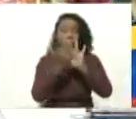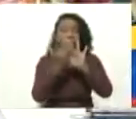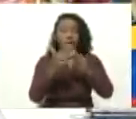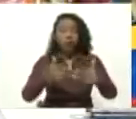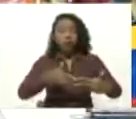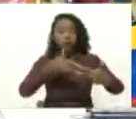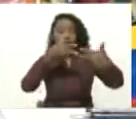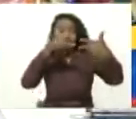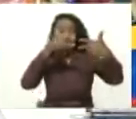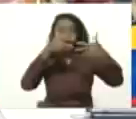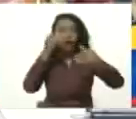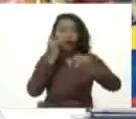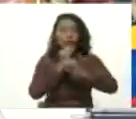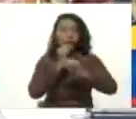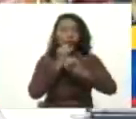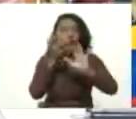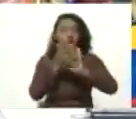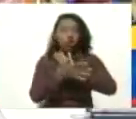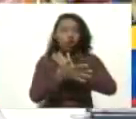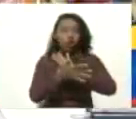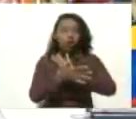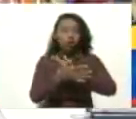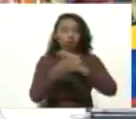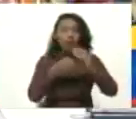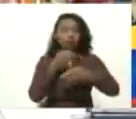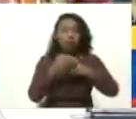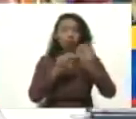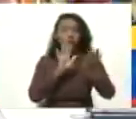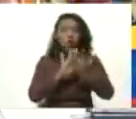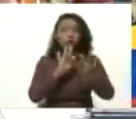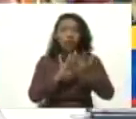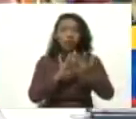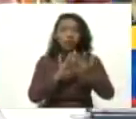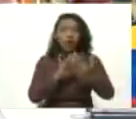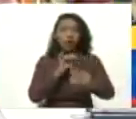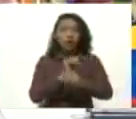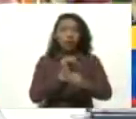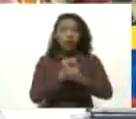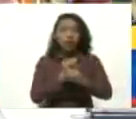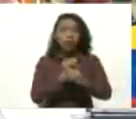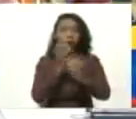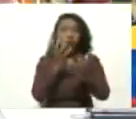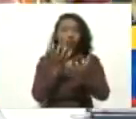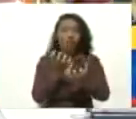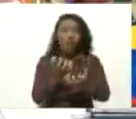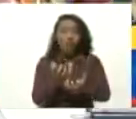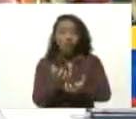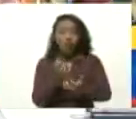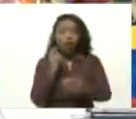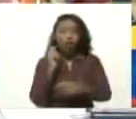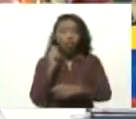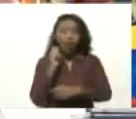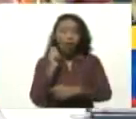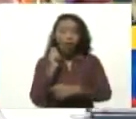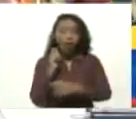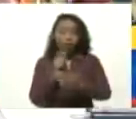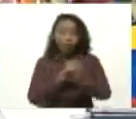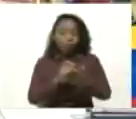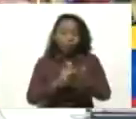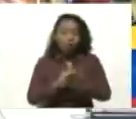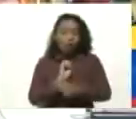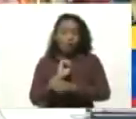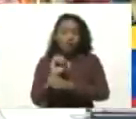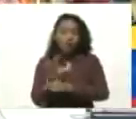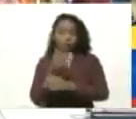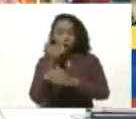Zoom. ¿Ves? Tuvieron que conectarse a las páginas web para bajar las tareas. Mandaban las tareas por la vía de